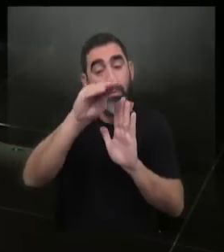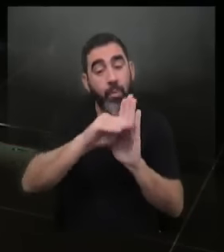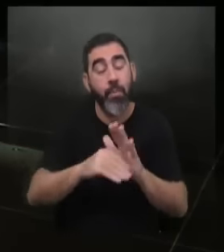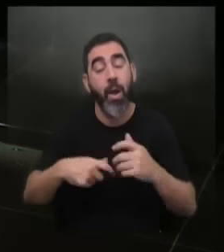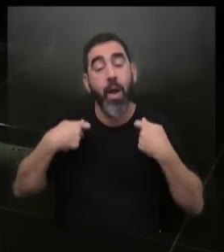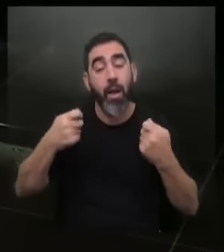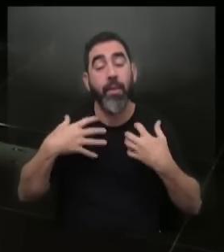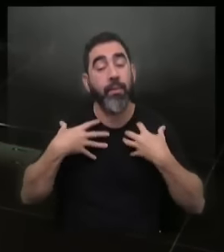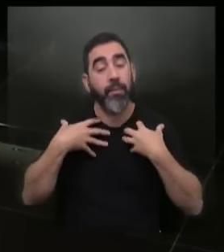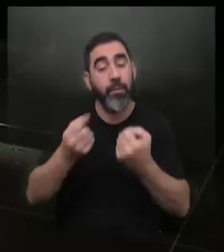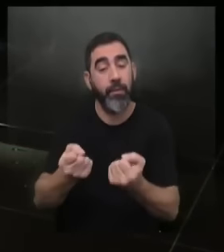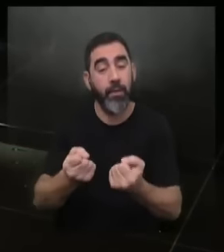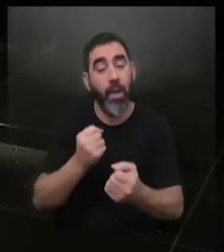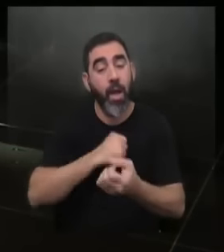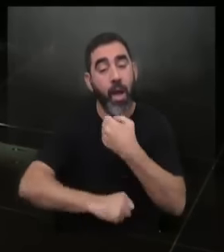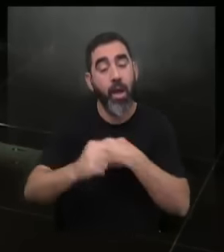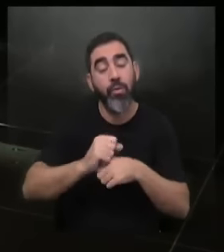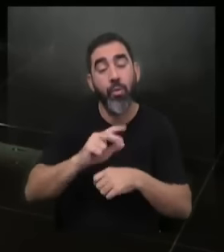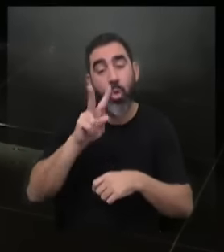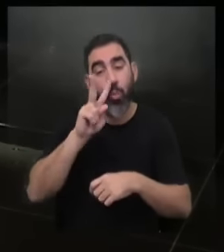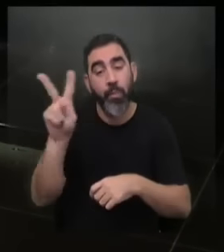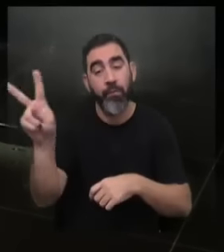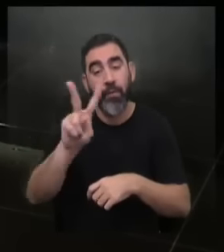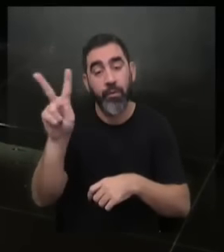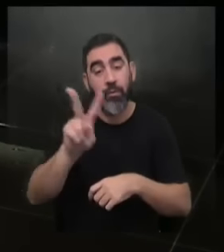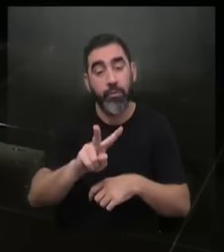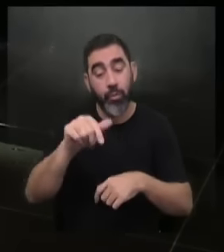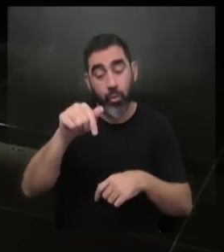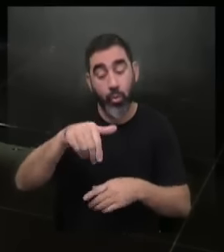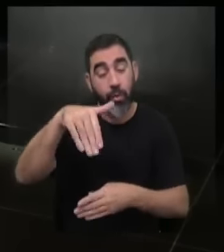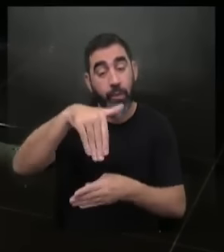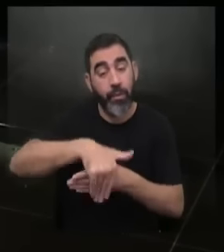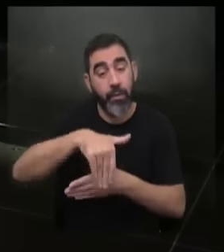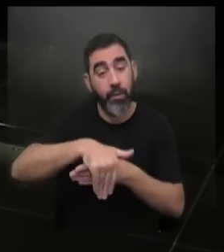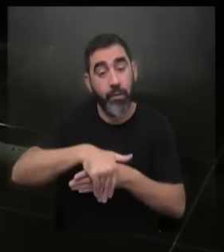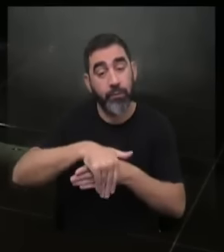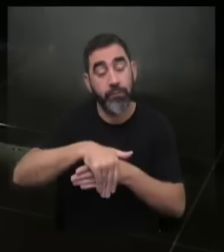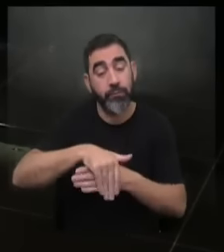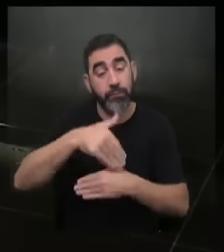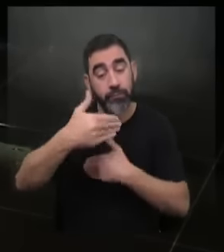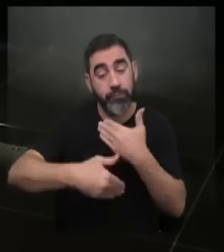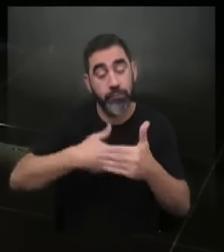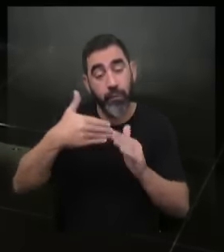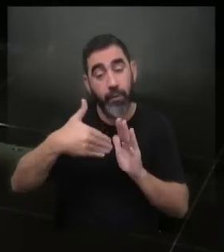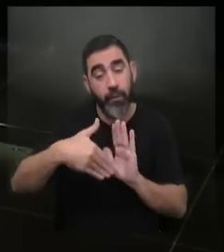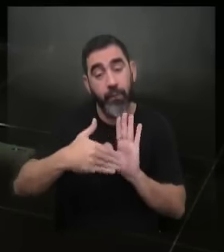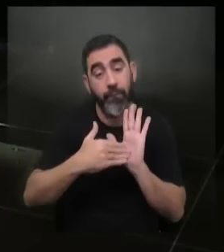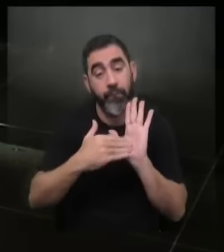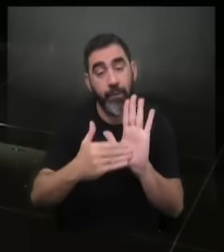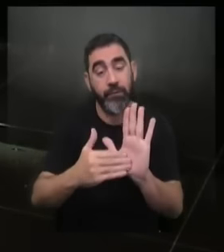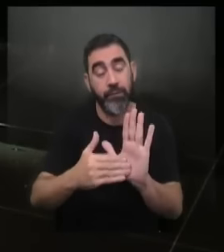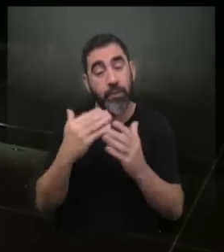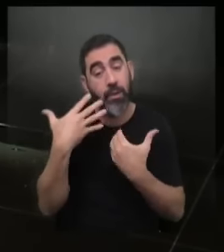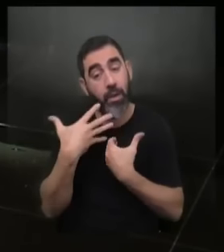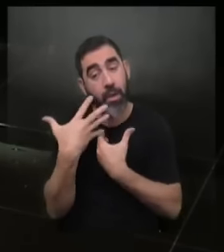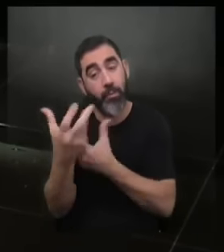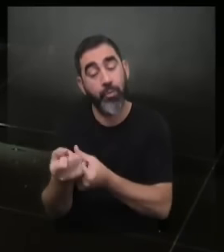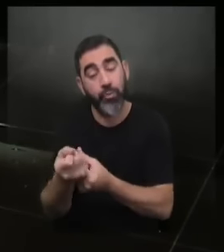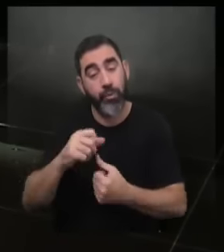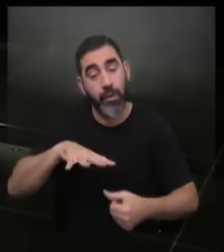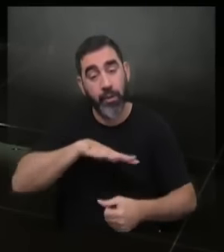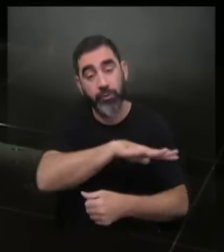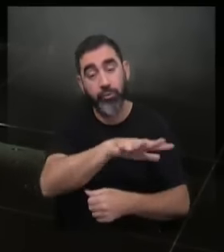cantinas saludables desde el año 2022 y esta tarde se presentaron los avances en esta materia con apoyo de la sociedad